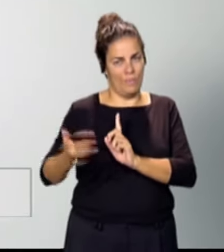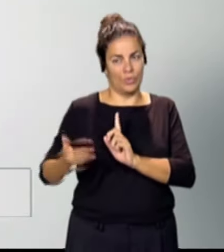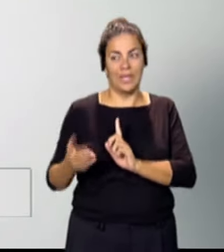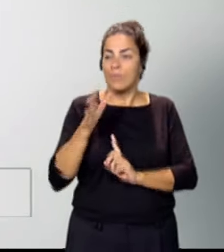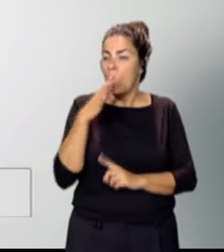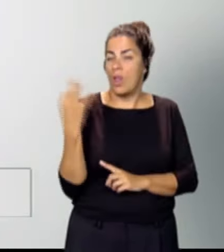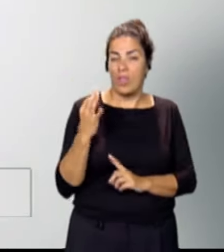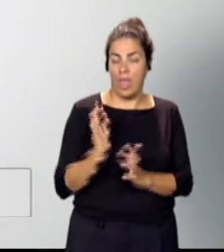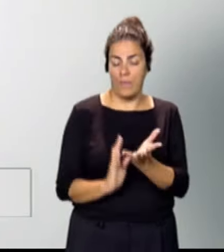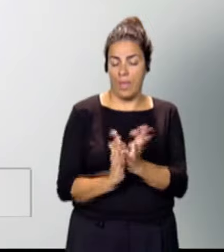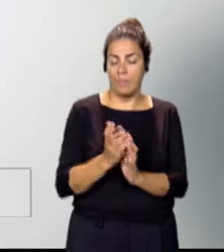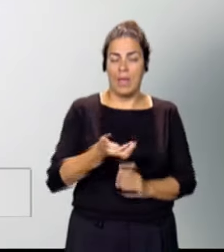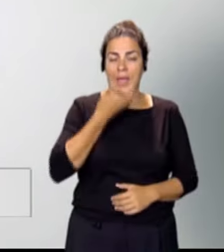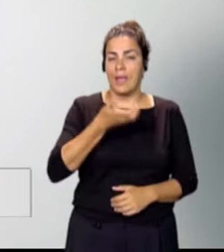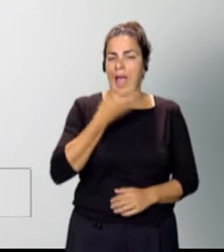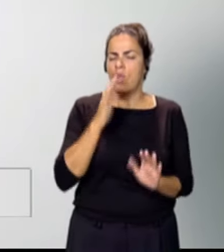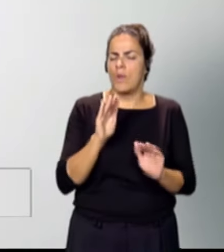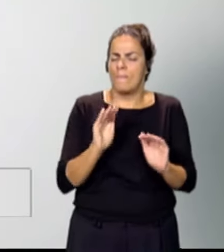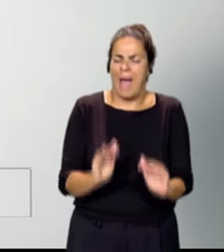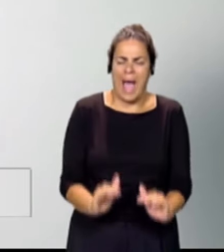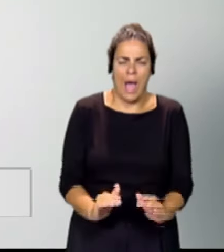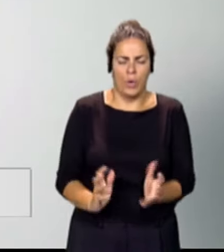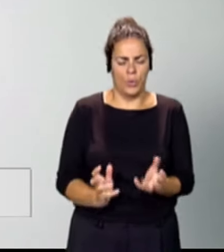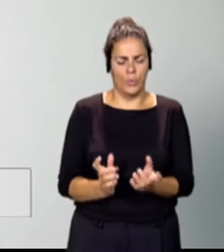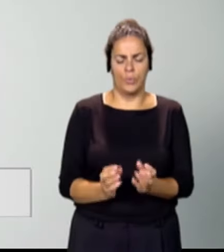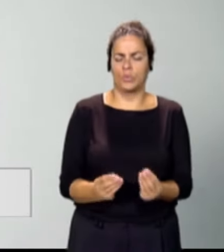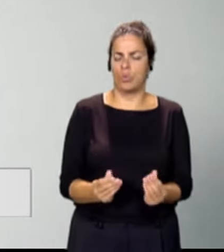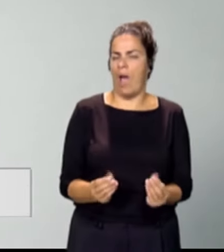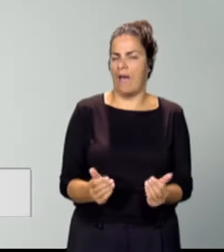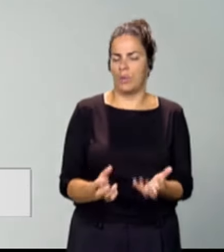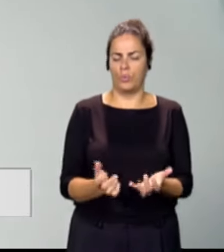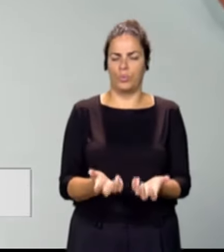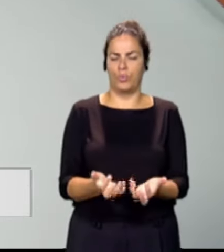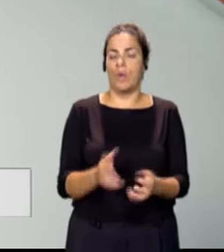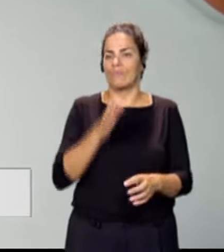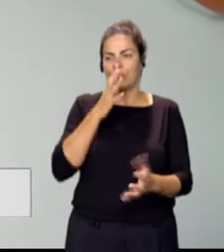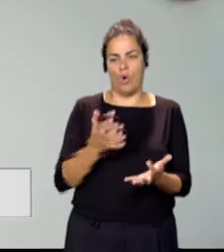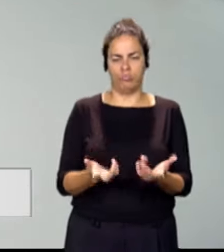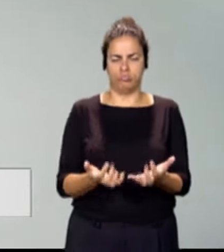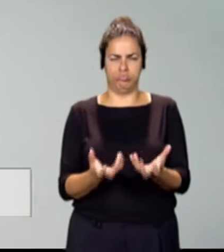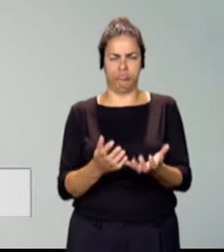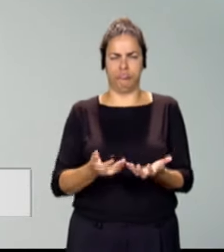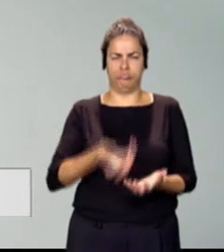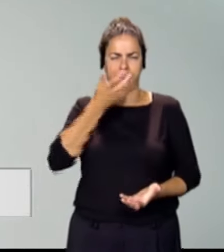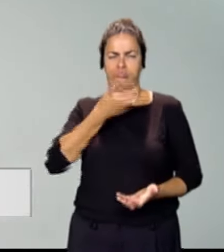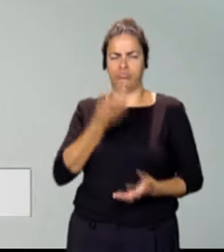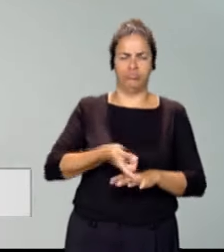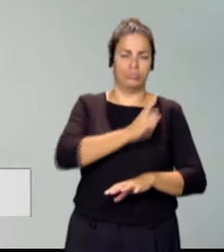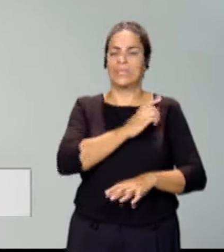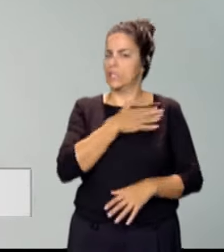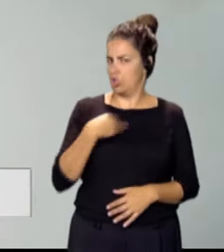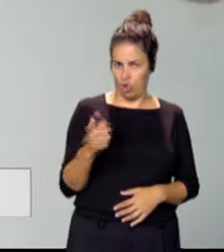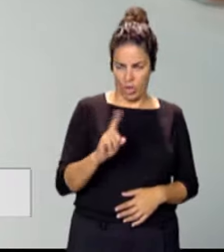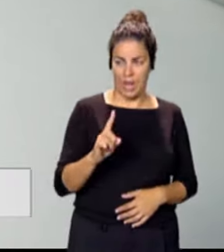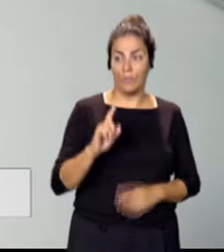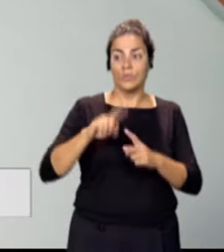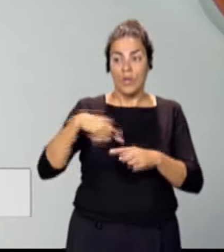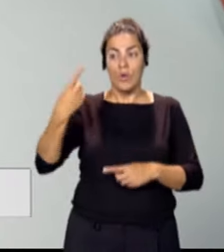calor muy muy muy muy bajo para evitar que se recaliente aquí lo que hace ain Noa es después